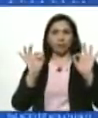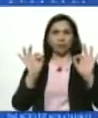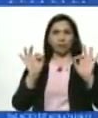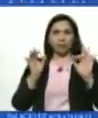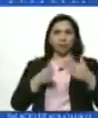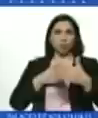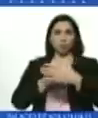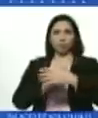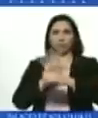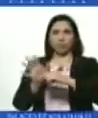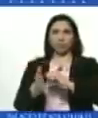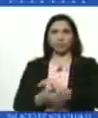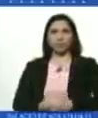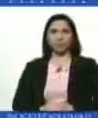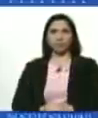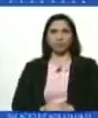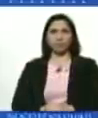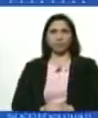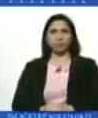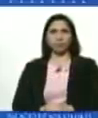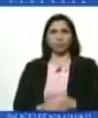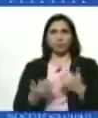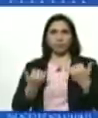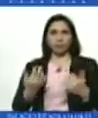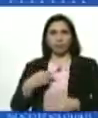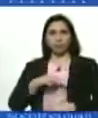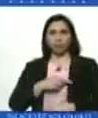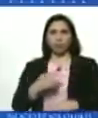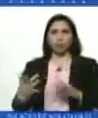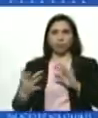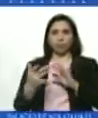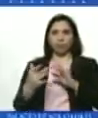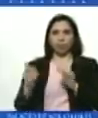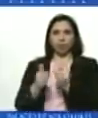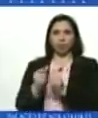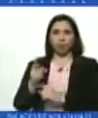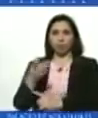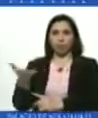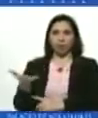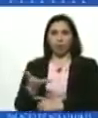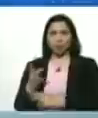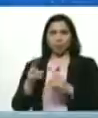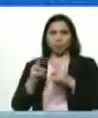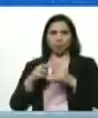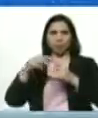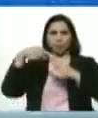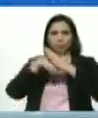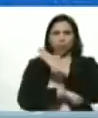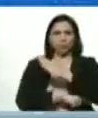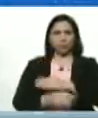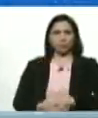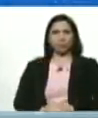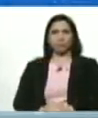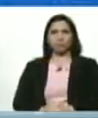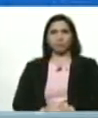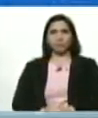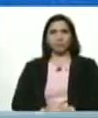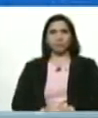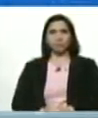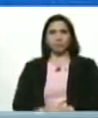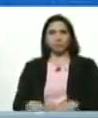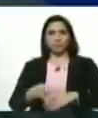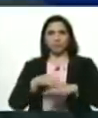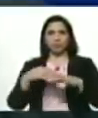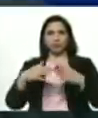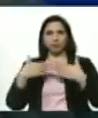kobe 19 y ya estamos comunicados con ellos para conocer bien los detalles ministro de salud que ha